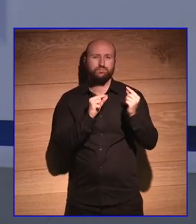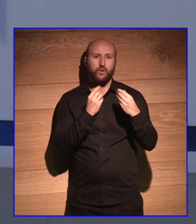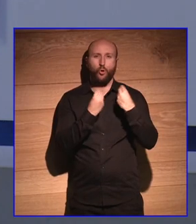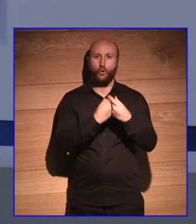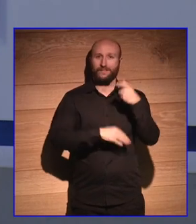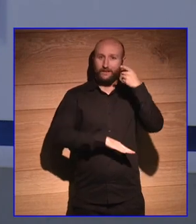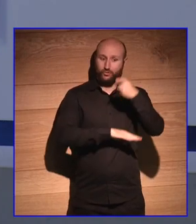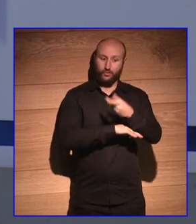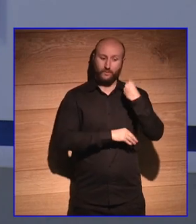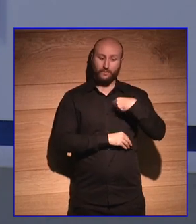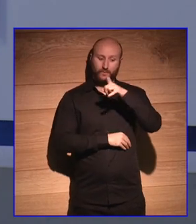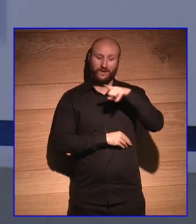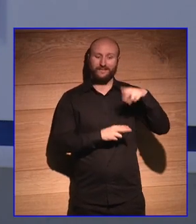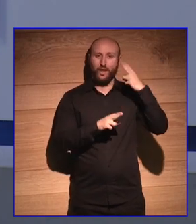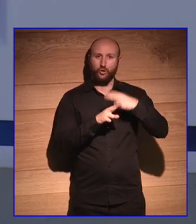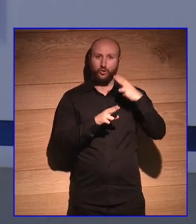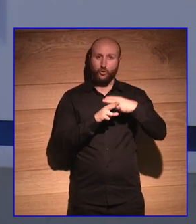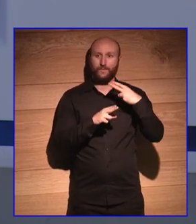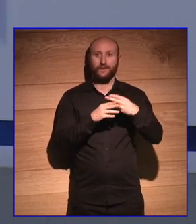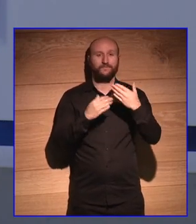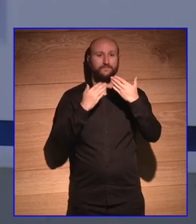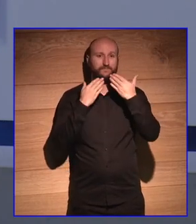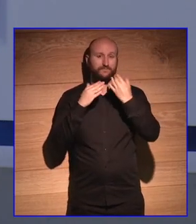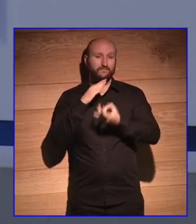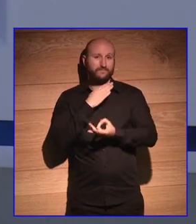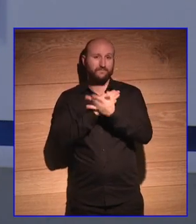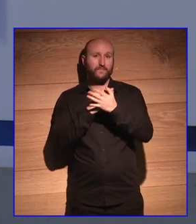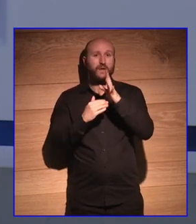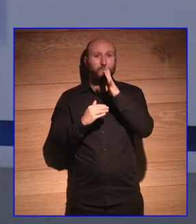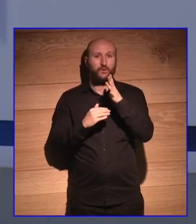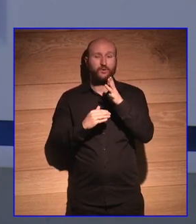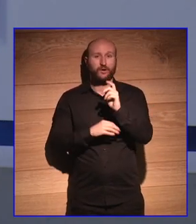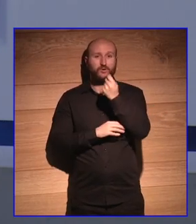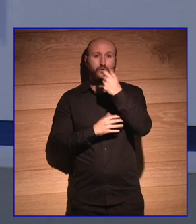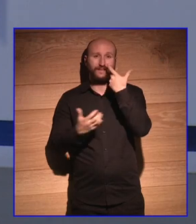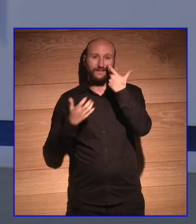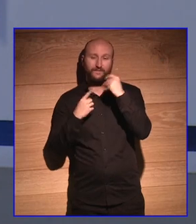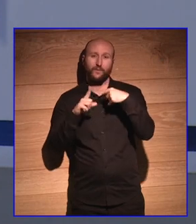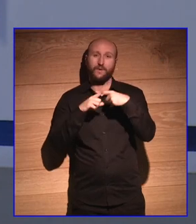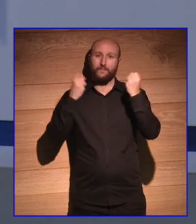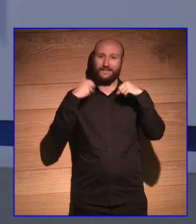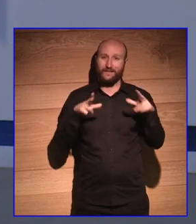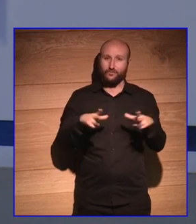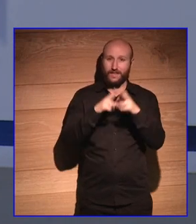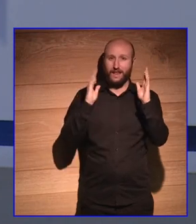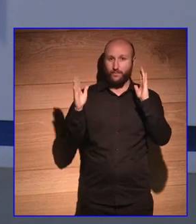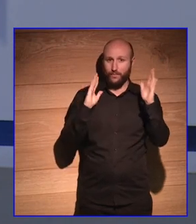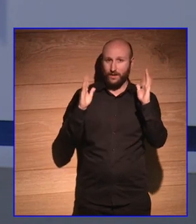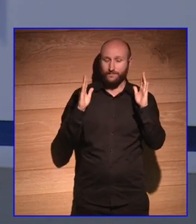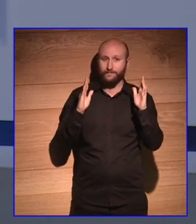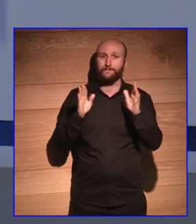durante sus primeros meses en roma' fruto del desajuste producido entre los logros artísticos de mariah y las prácticas sociales de la época